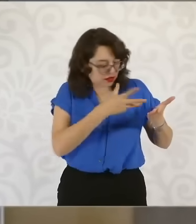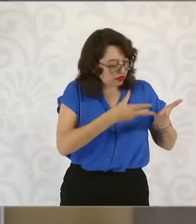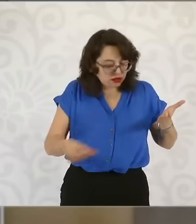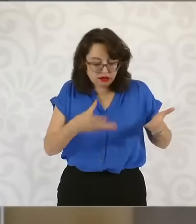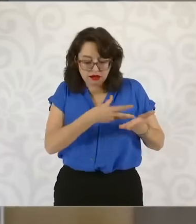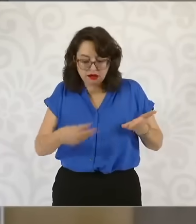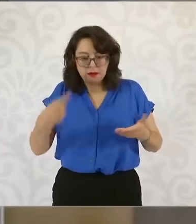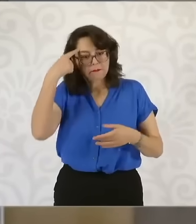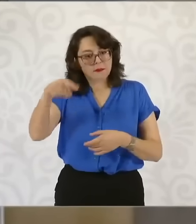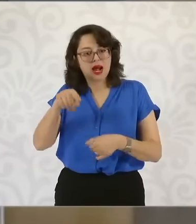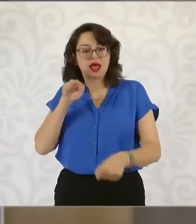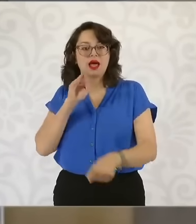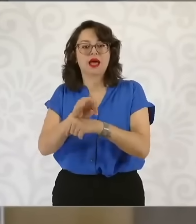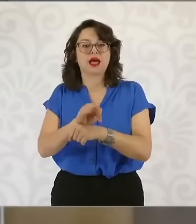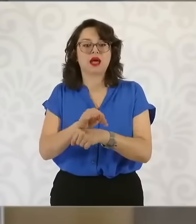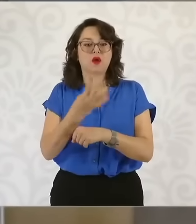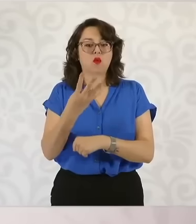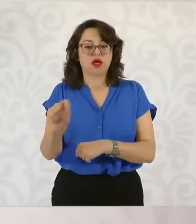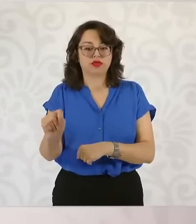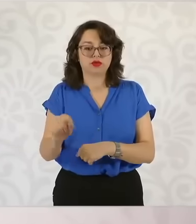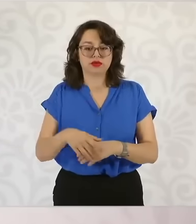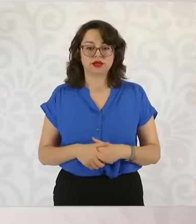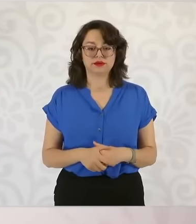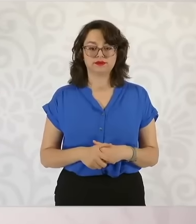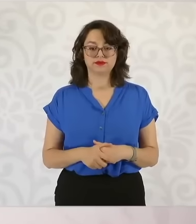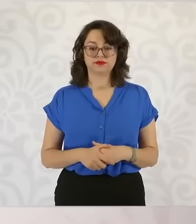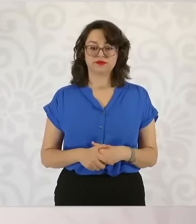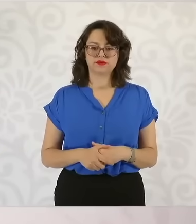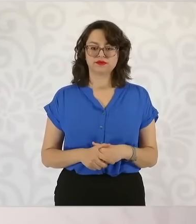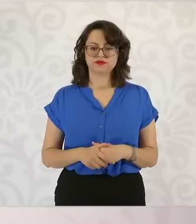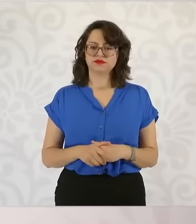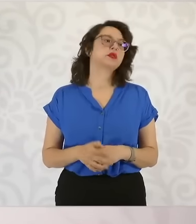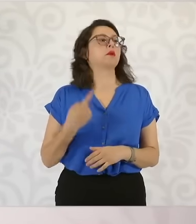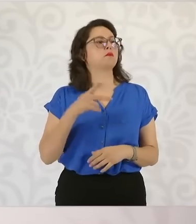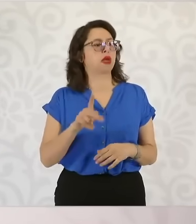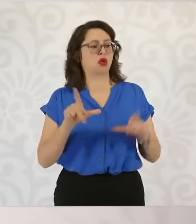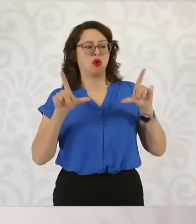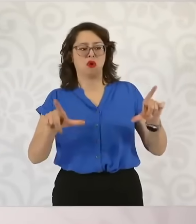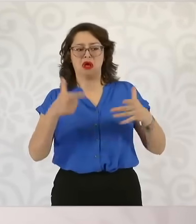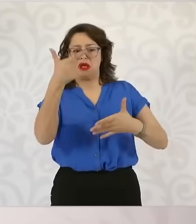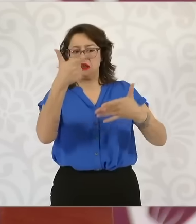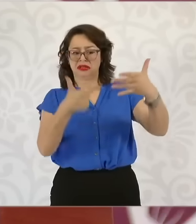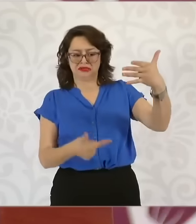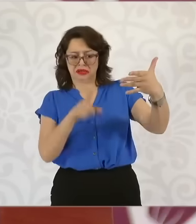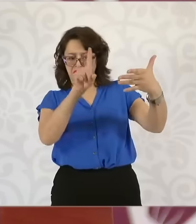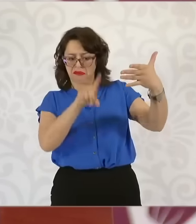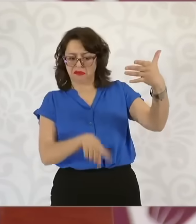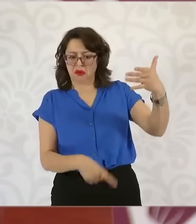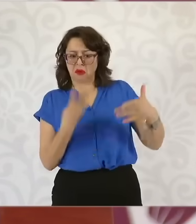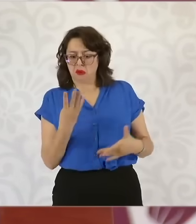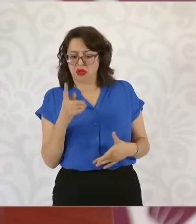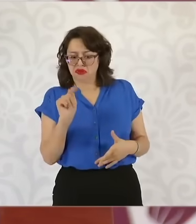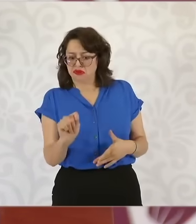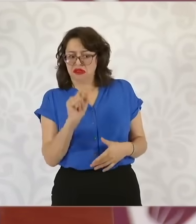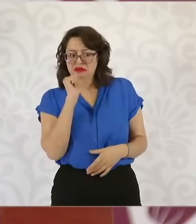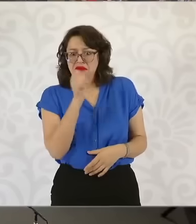la Cuarta Transformación. Pero sí, ahí aparece un candidato que no tiene nada que ver con la Cuarta Transformación, ¿no? En sus